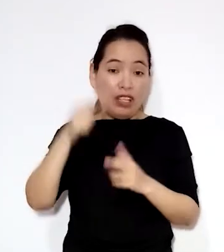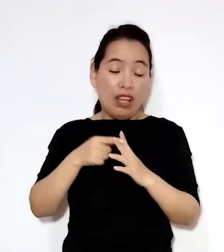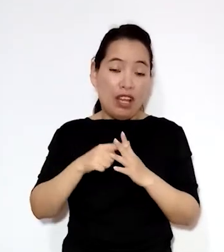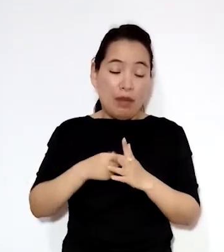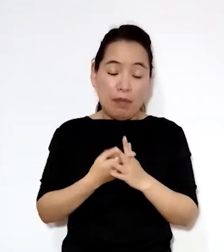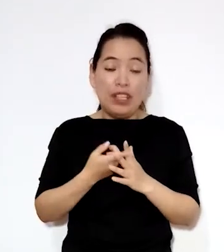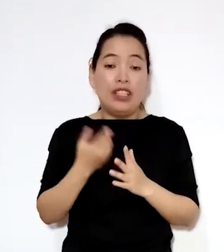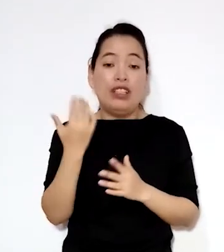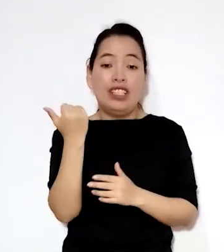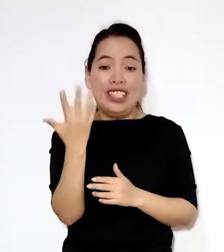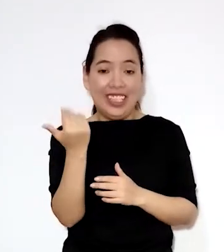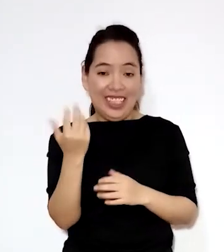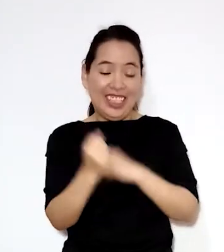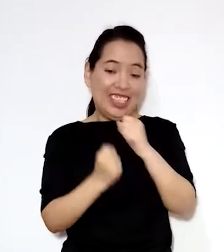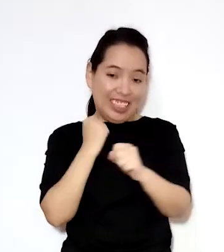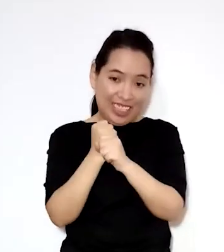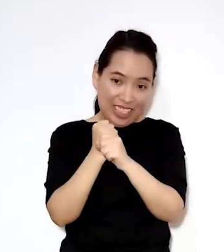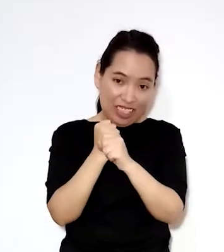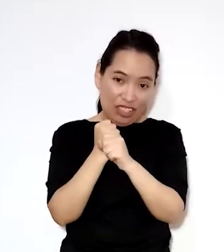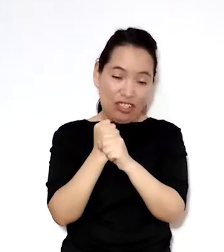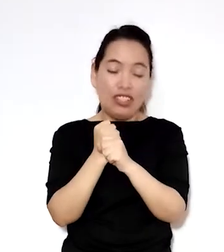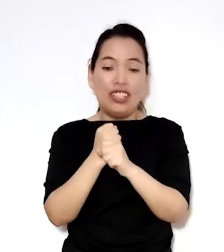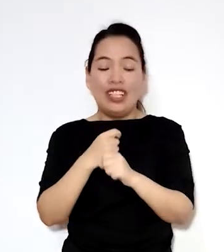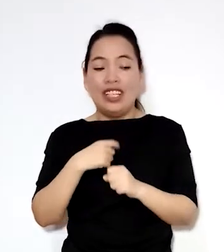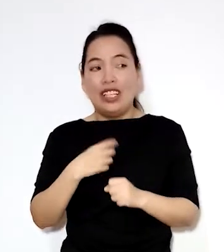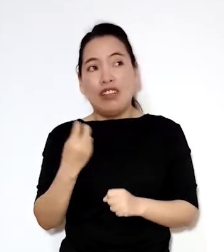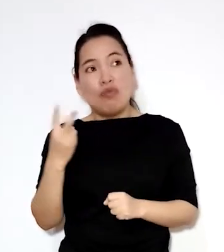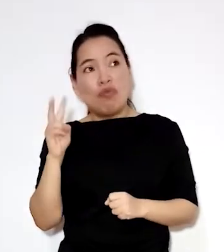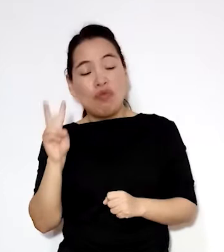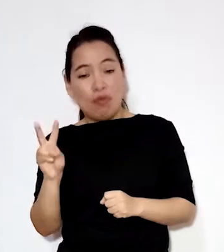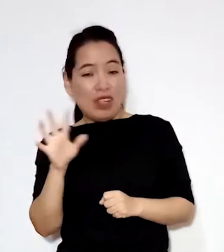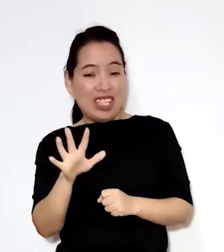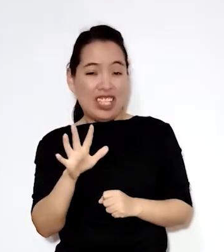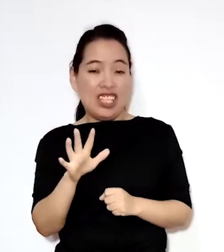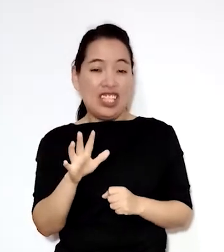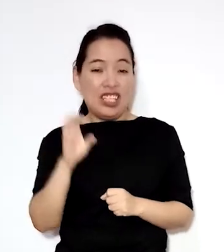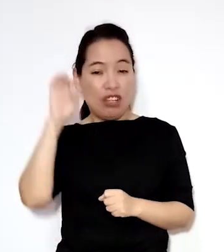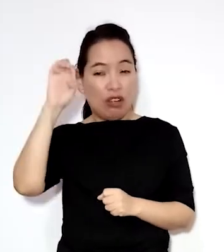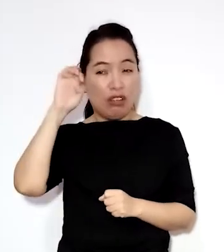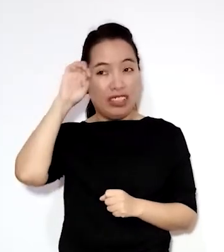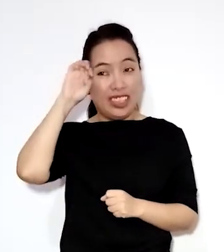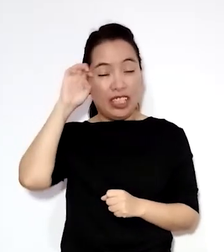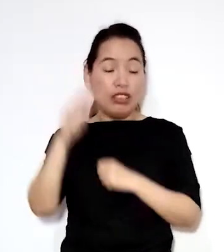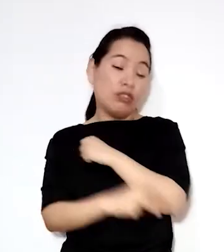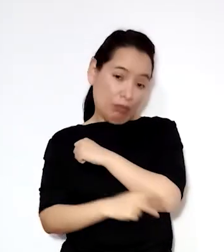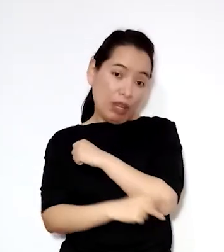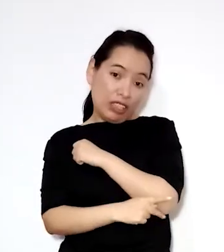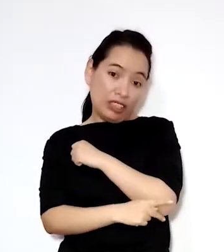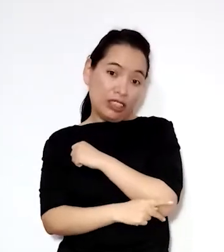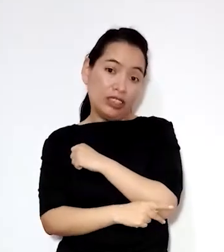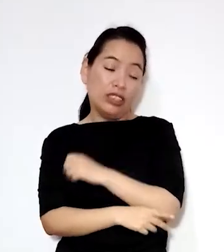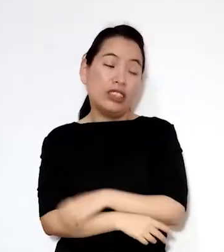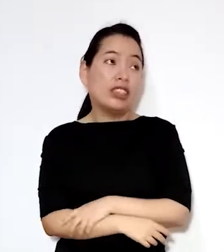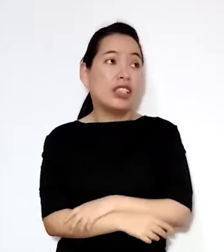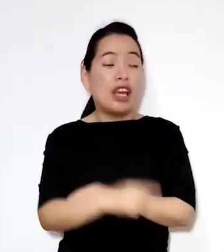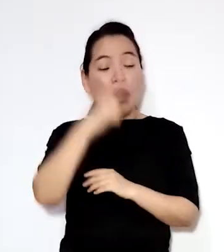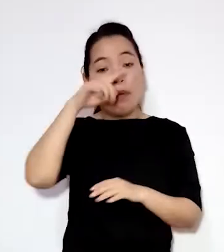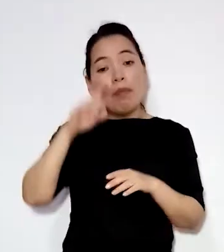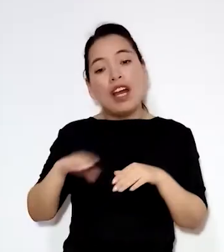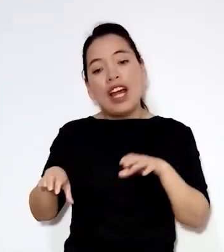inició hace 15 años con una voluntad por parte de 25 estados, 25